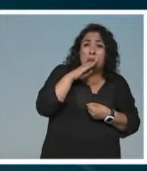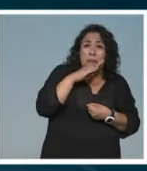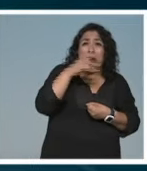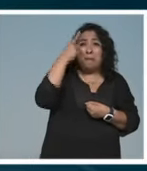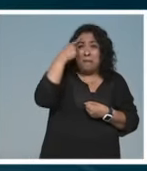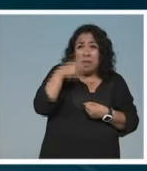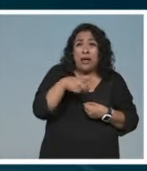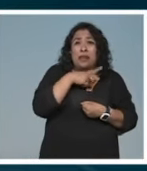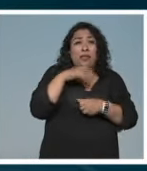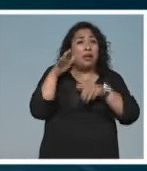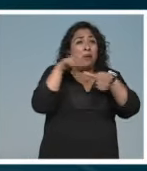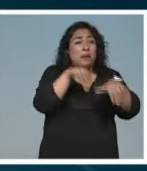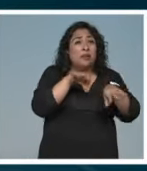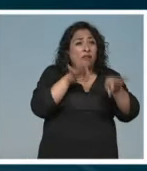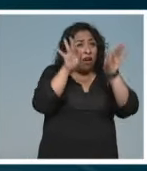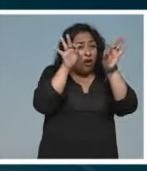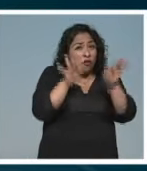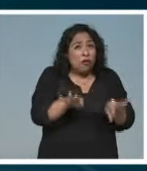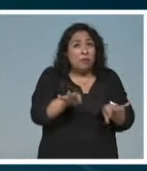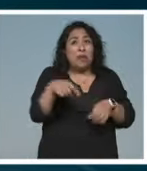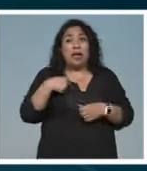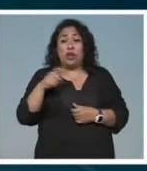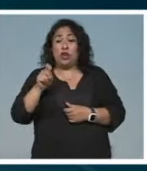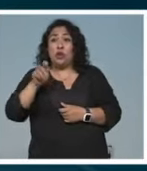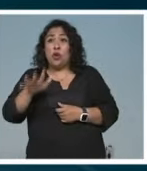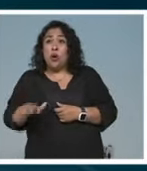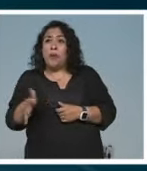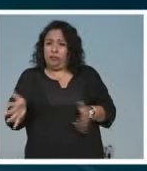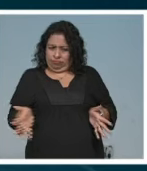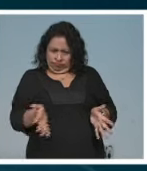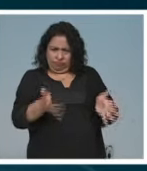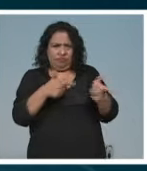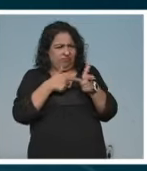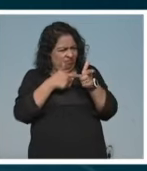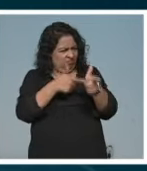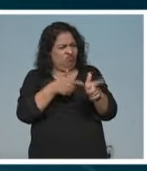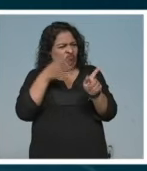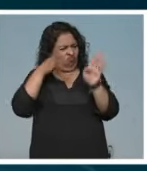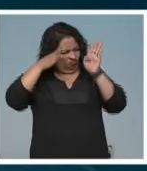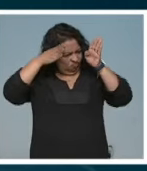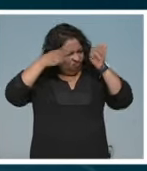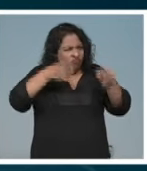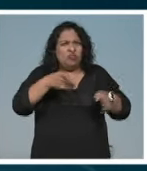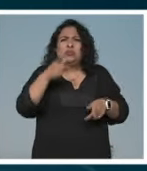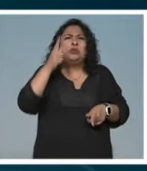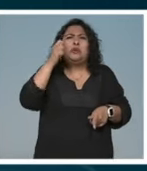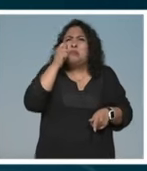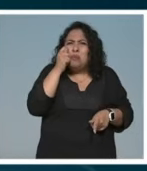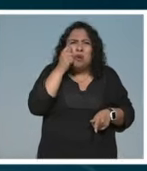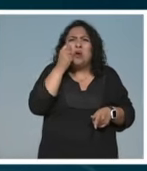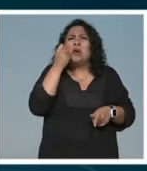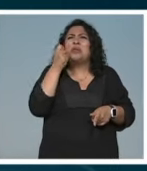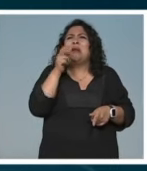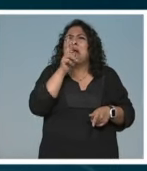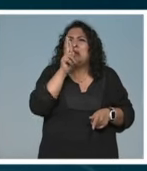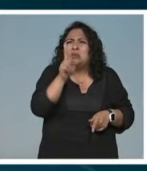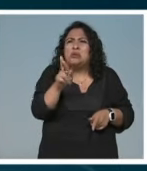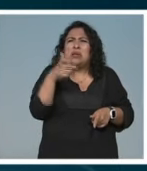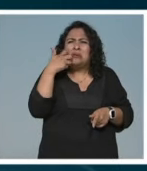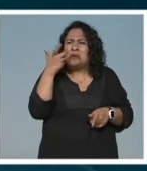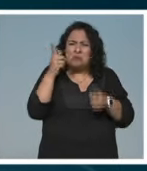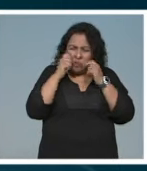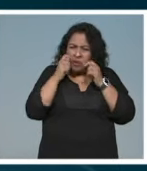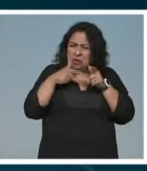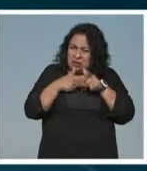para conseguir un trabajo formal y su novia, quien lo motiva para seguir con su vocación a pesar de no conseguir los resultados